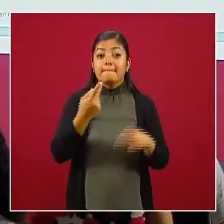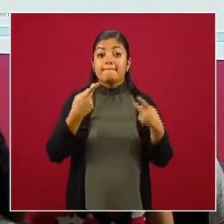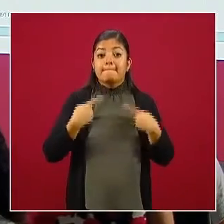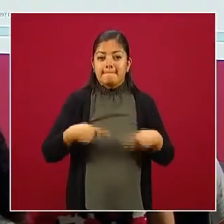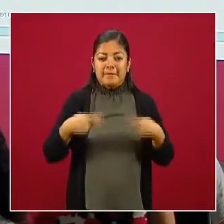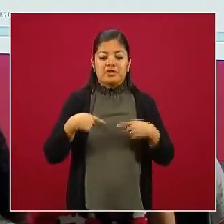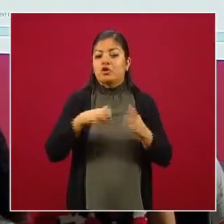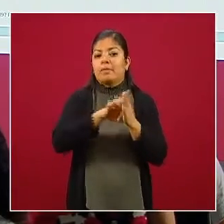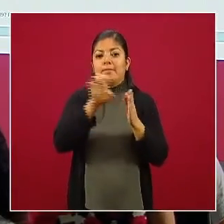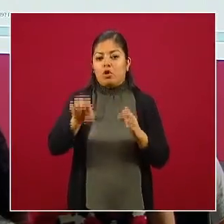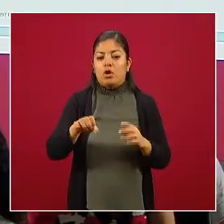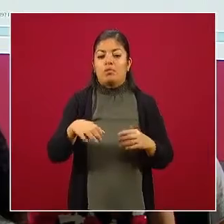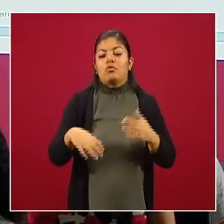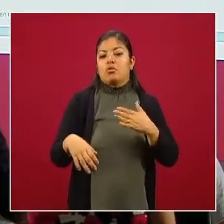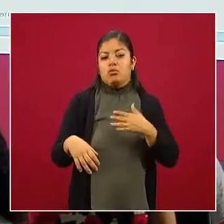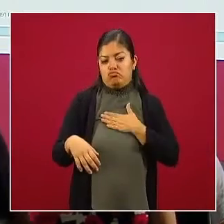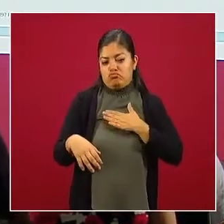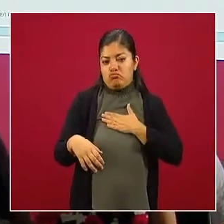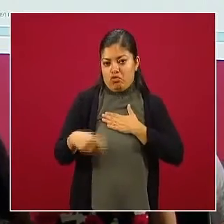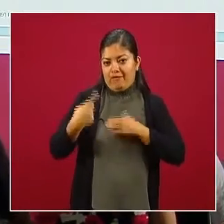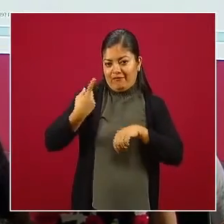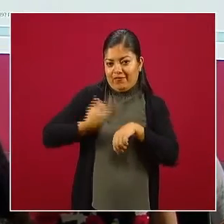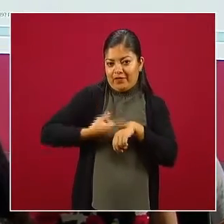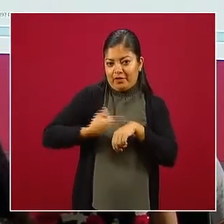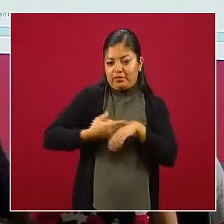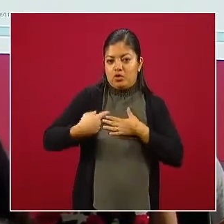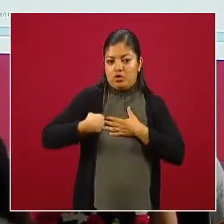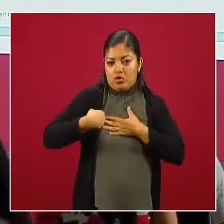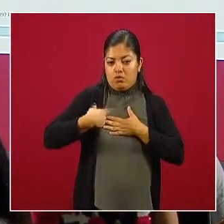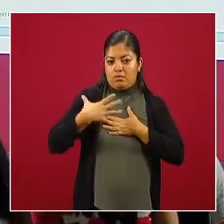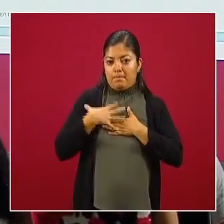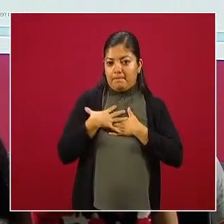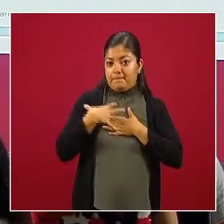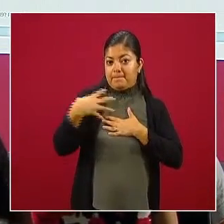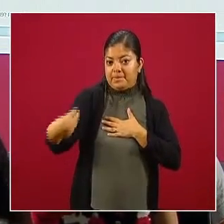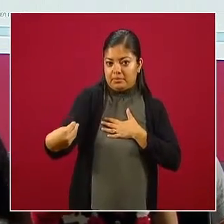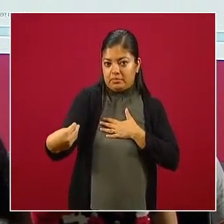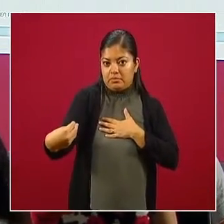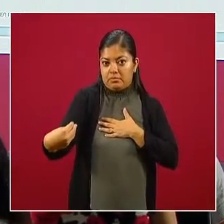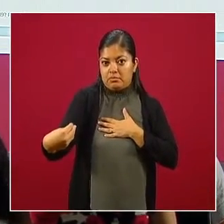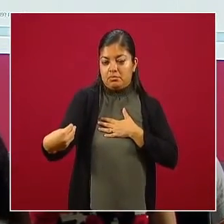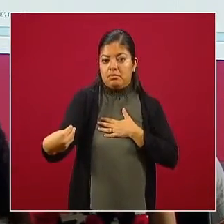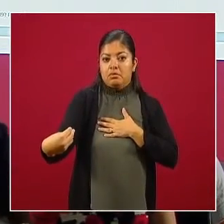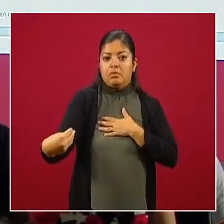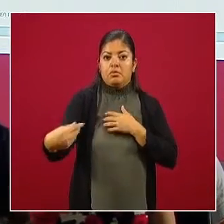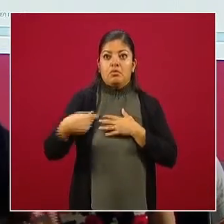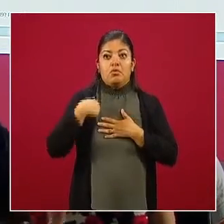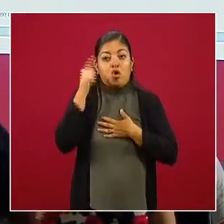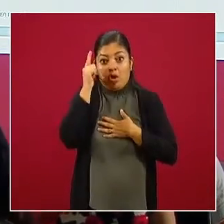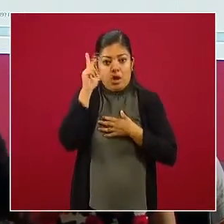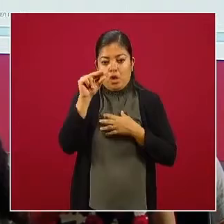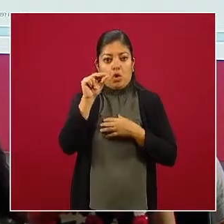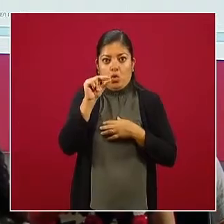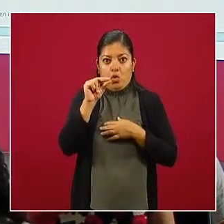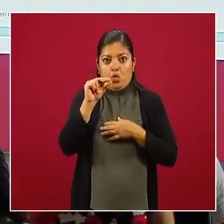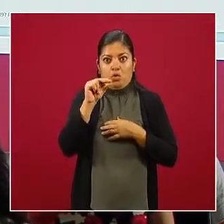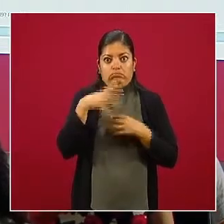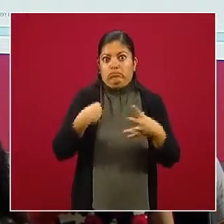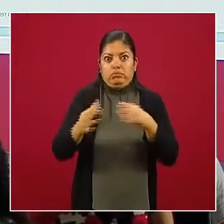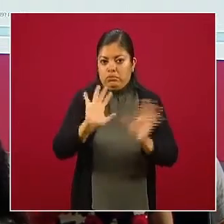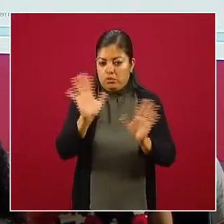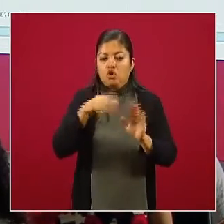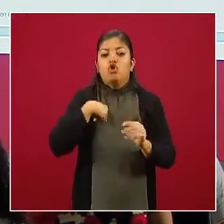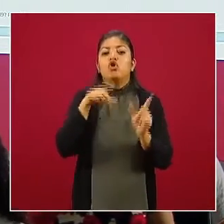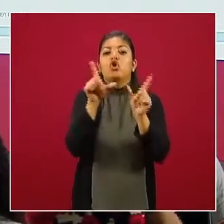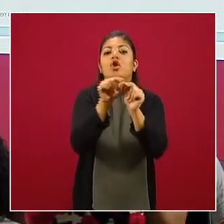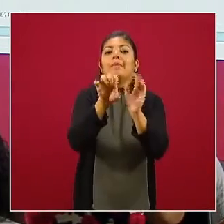infectante, vamos a pensar que fuera yo, contagie a alguien. No me le deseo ni a mí, ni a usted, ni a nadie. Es un ejemplo